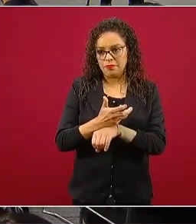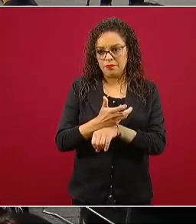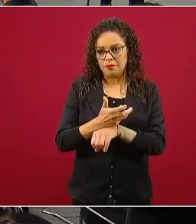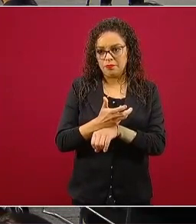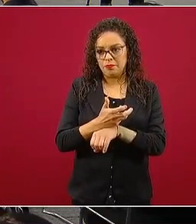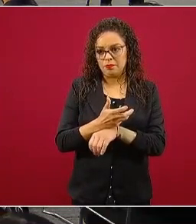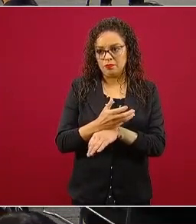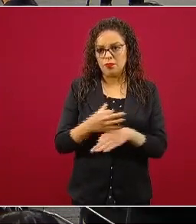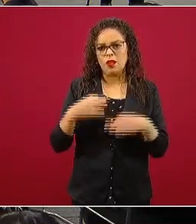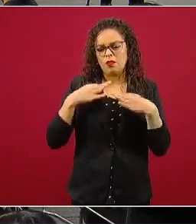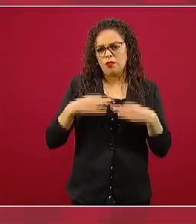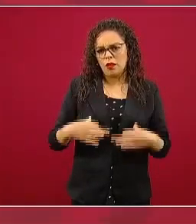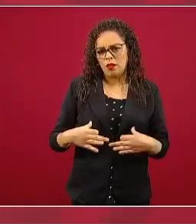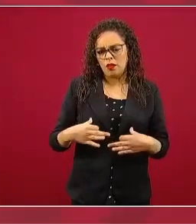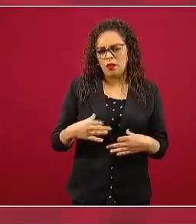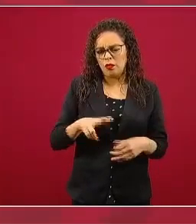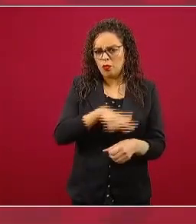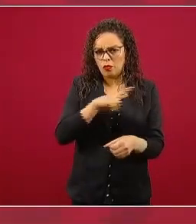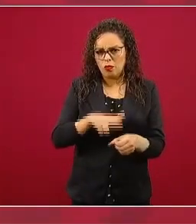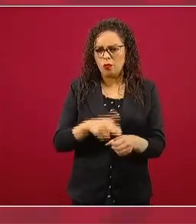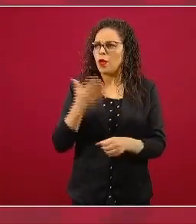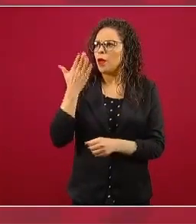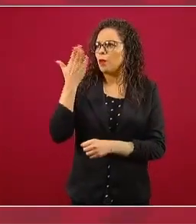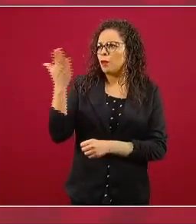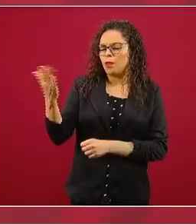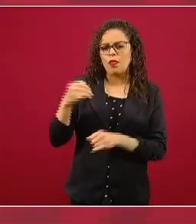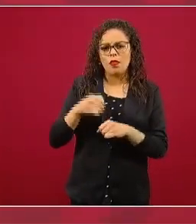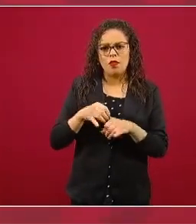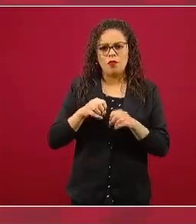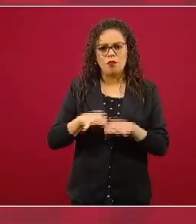Queremos informe sobre este caso,